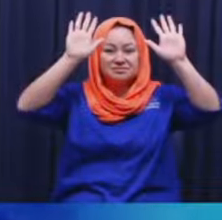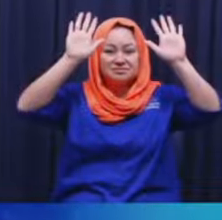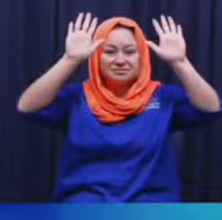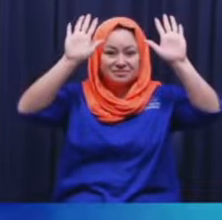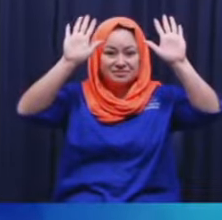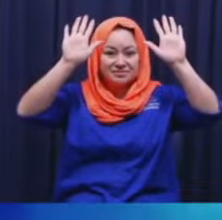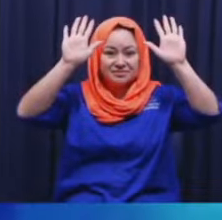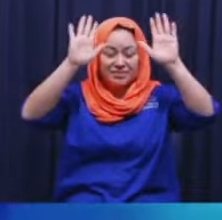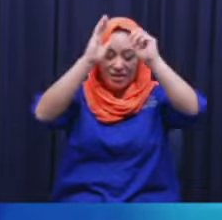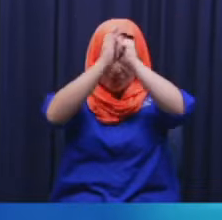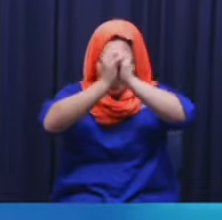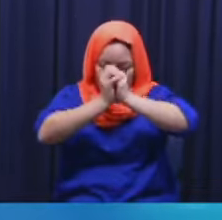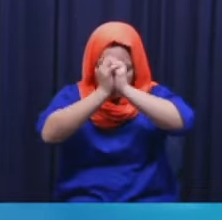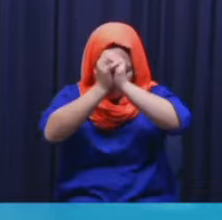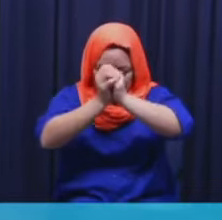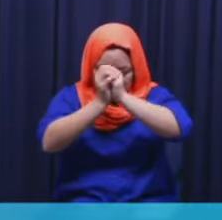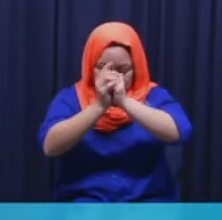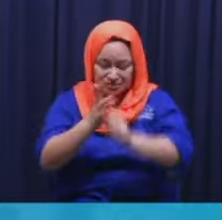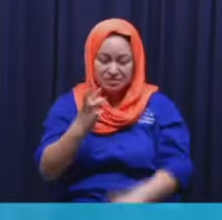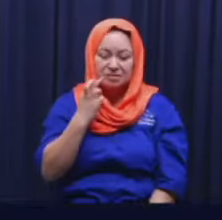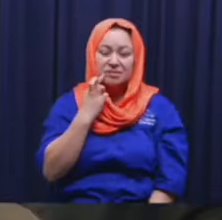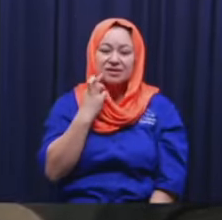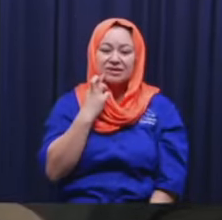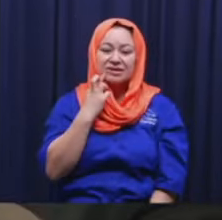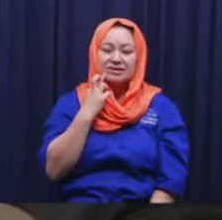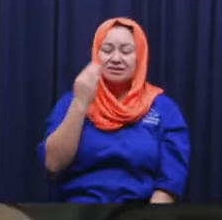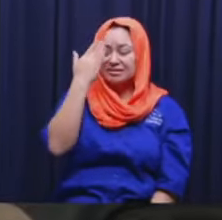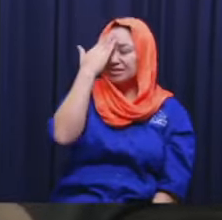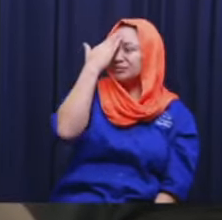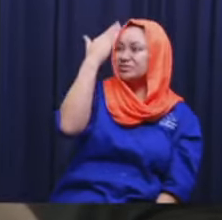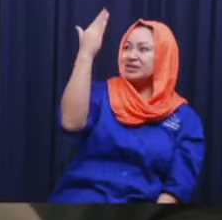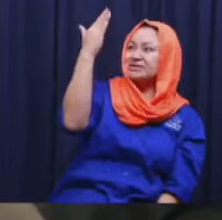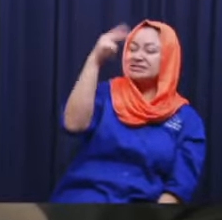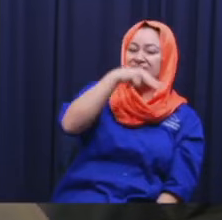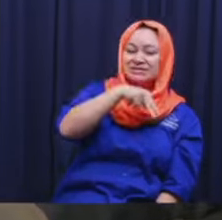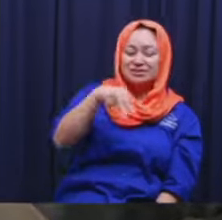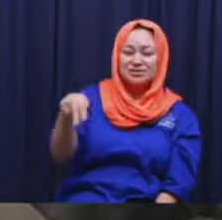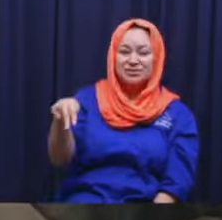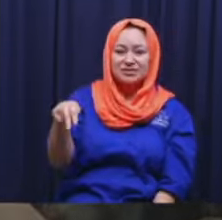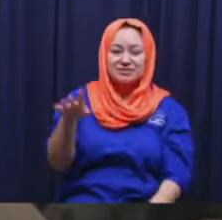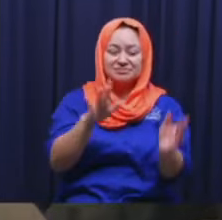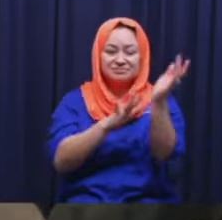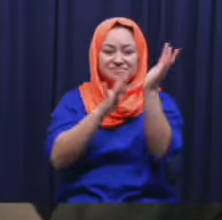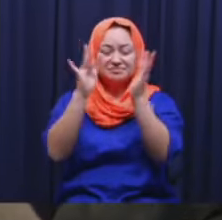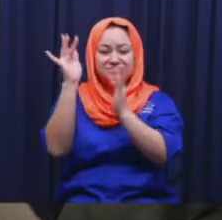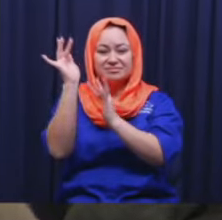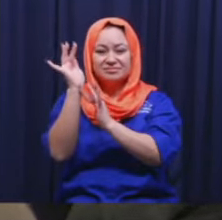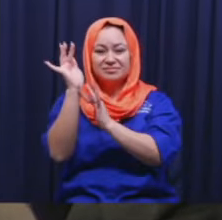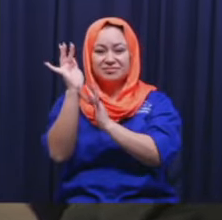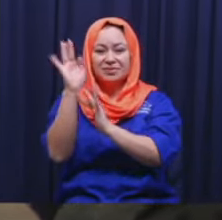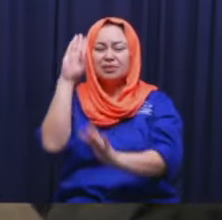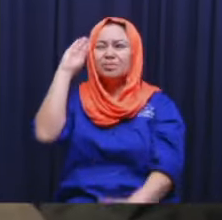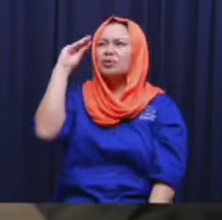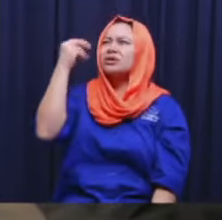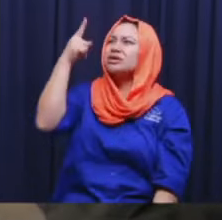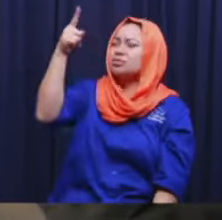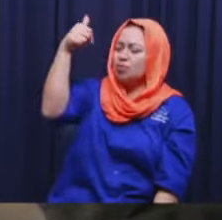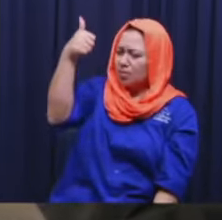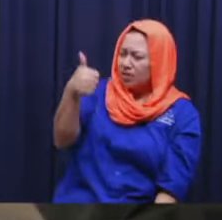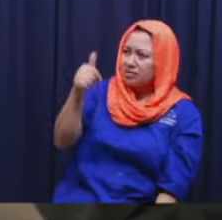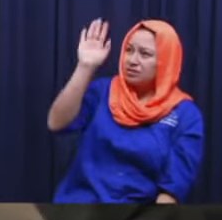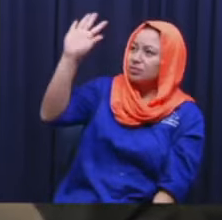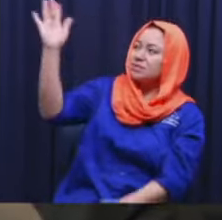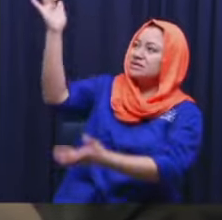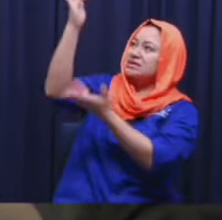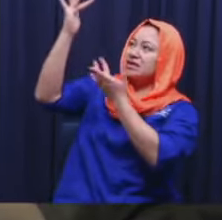hacia acá. Oremos por ellos. Padre, te damos gracias, Señor, porque eres bueno. Tu misericordia